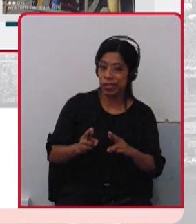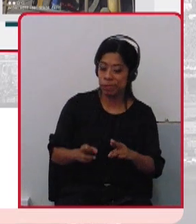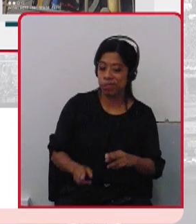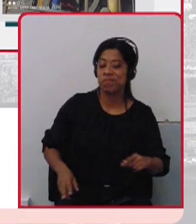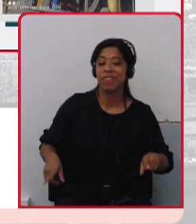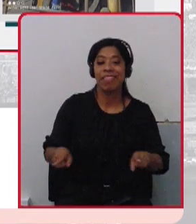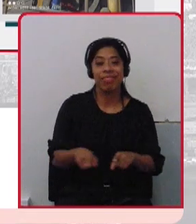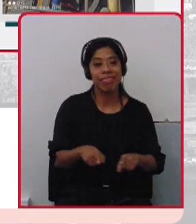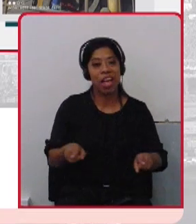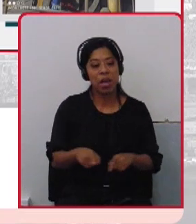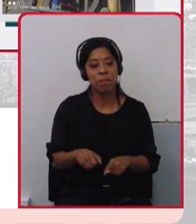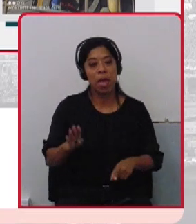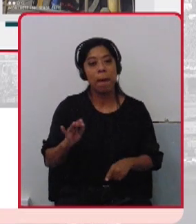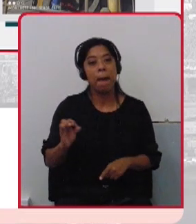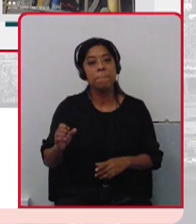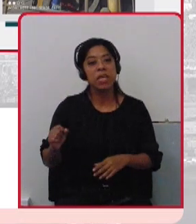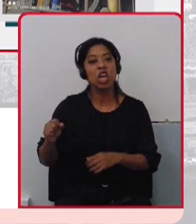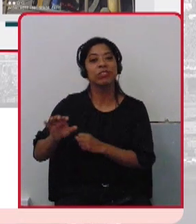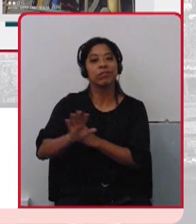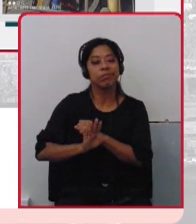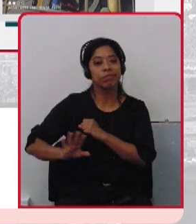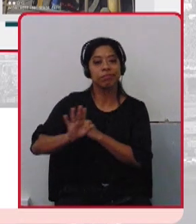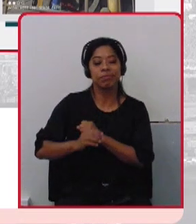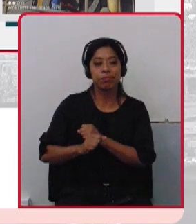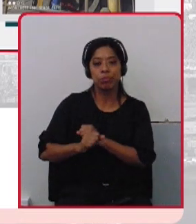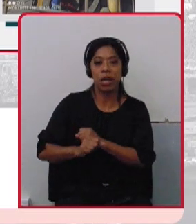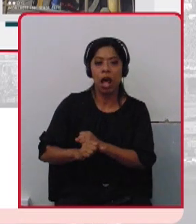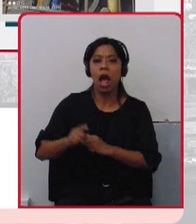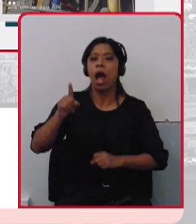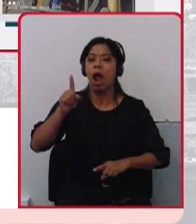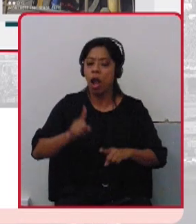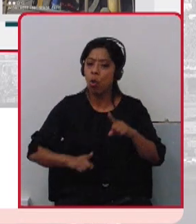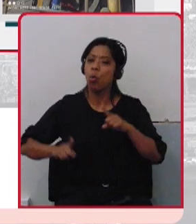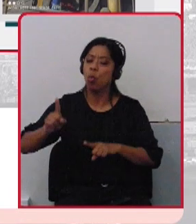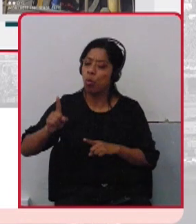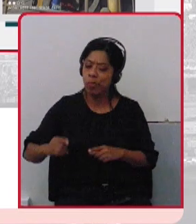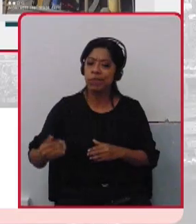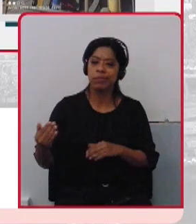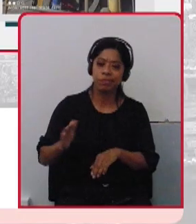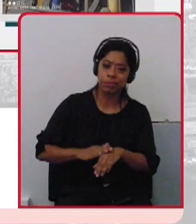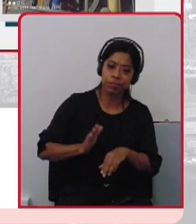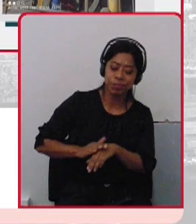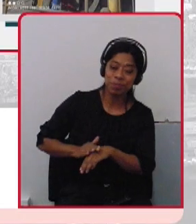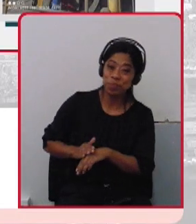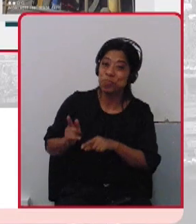los desvíos de seguridad de acto de condiciones. Si bien es cierto, se reportan, algunos no, pero